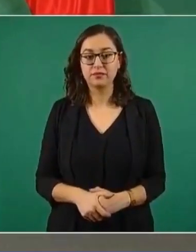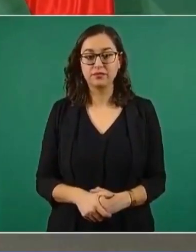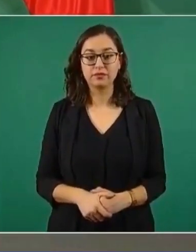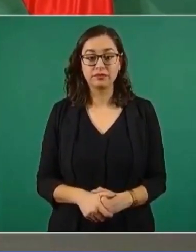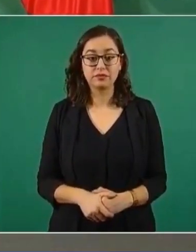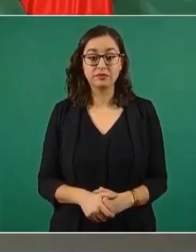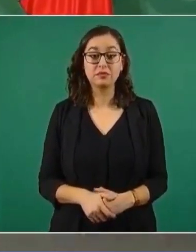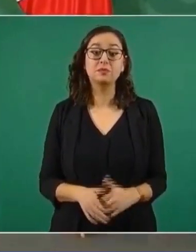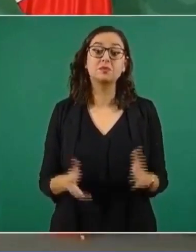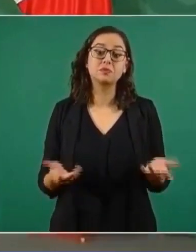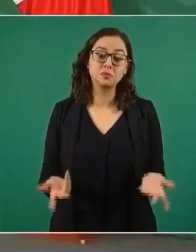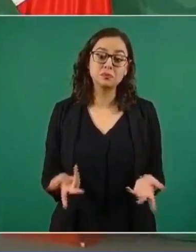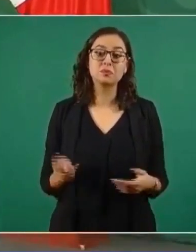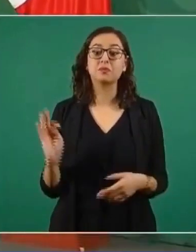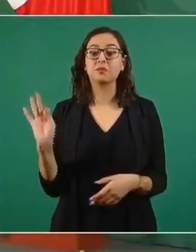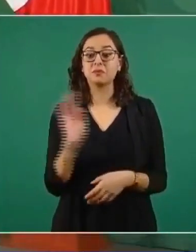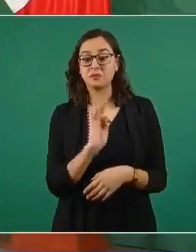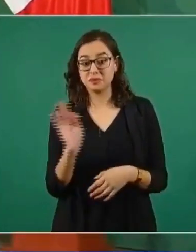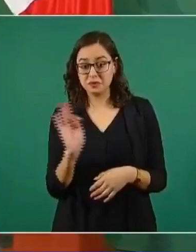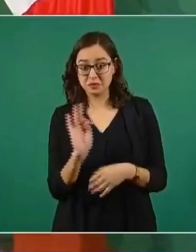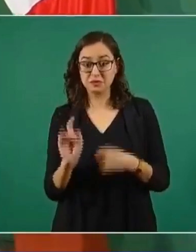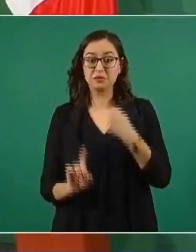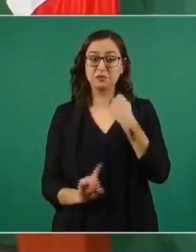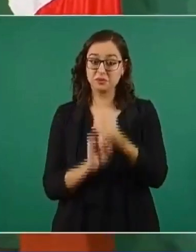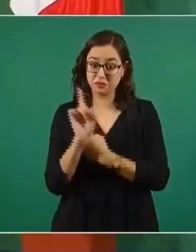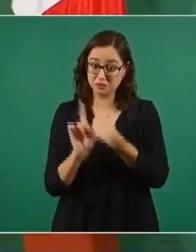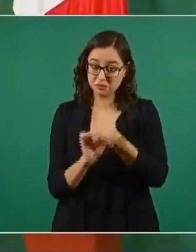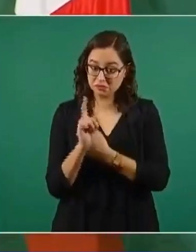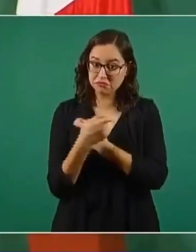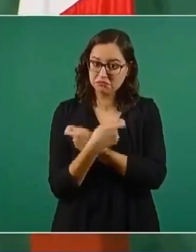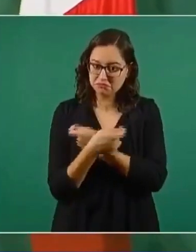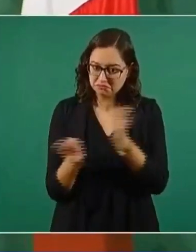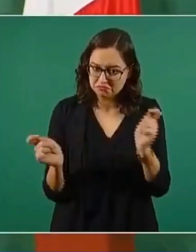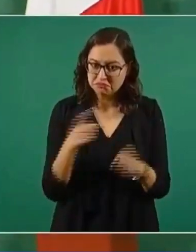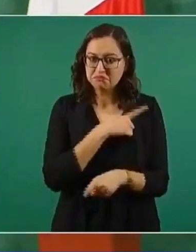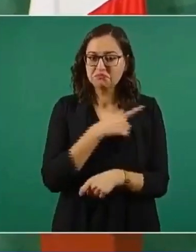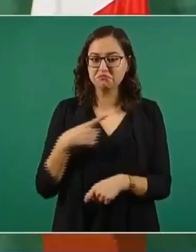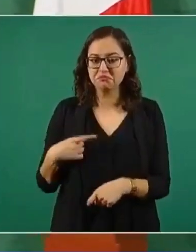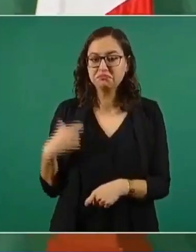Sí, puede ser que tengan problemas de distribución, hay que verlo.